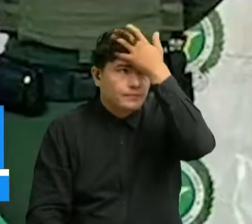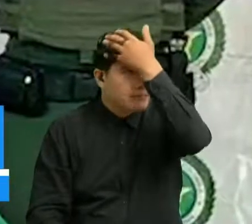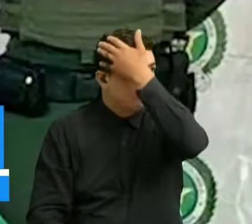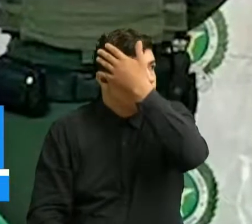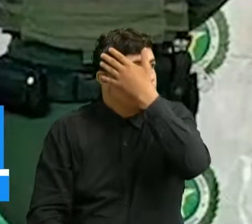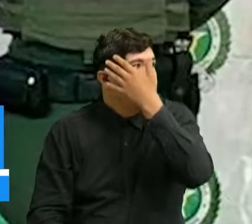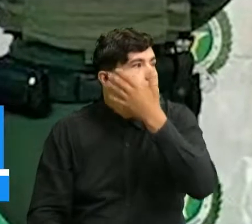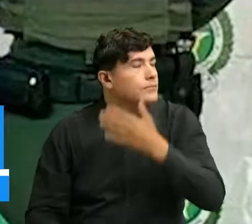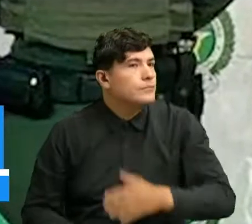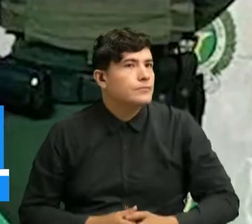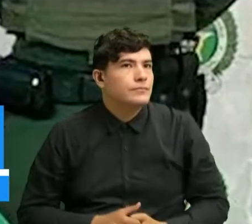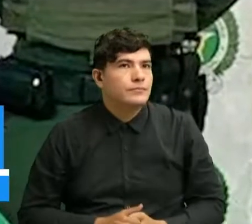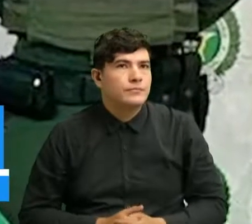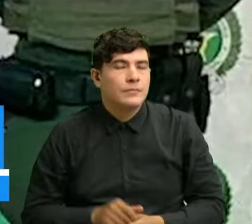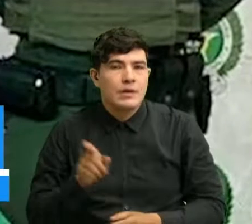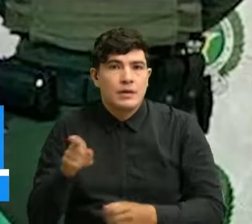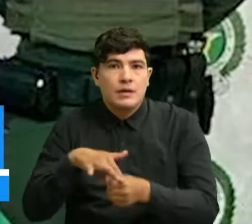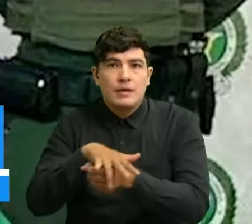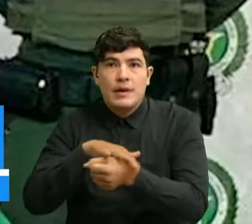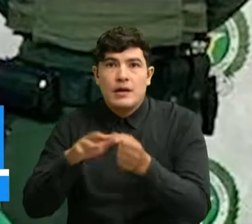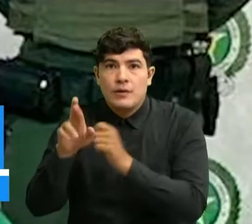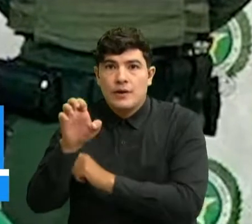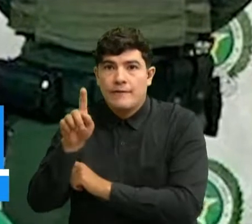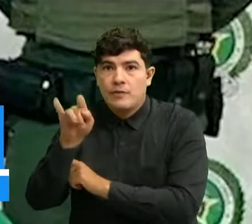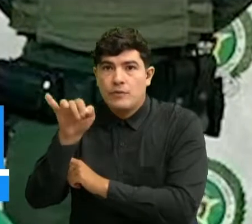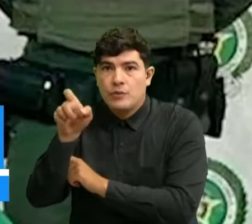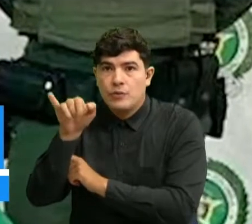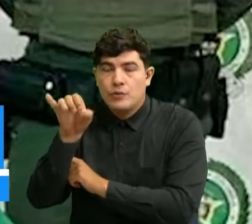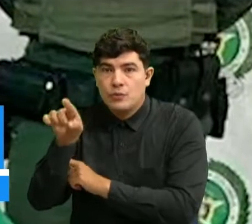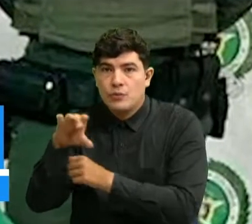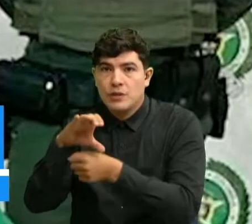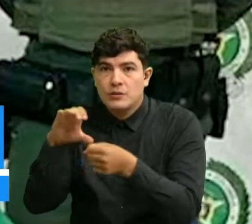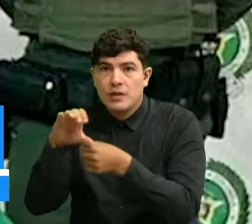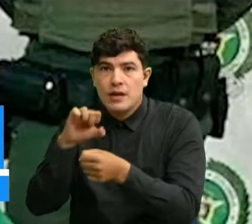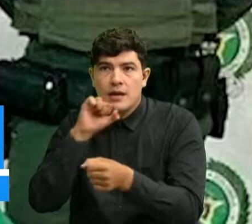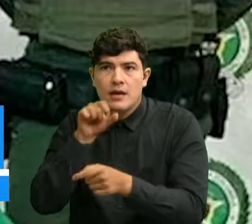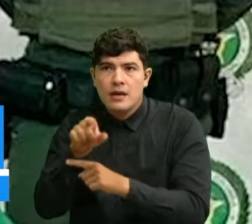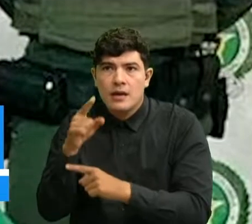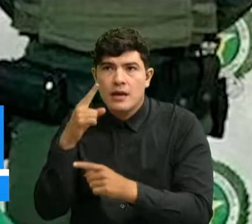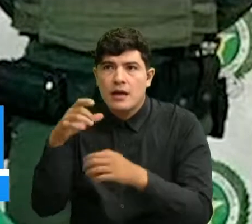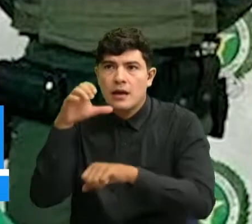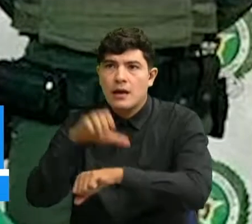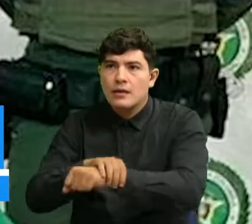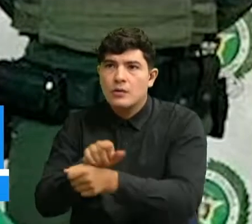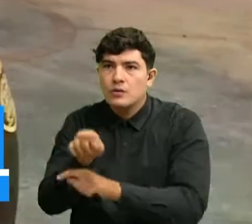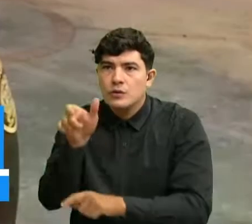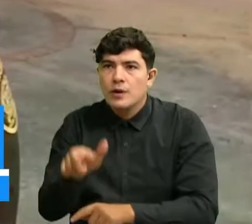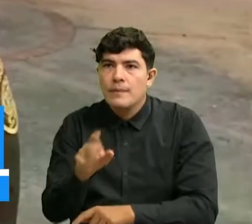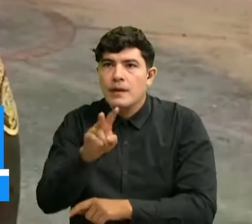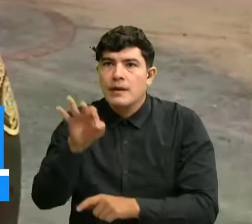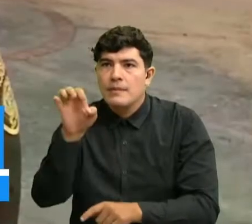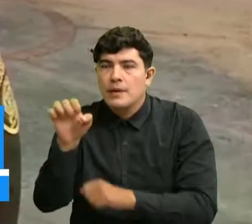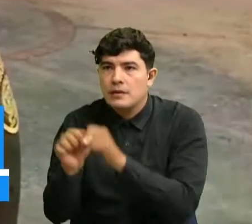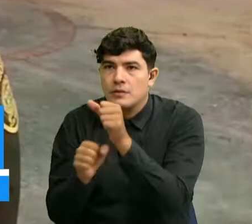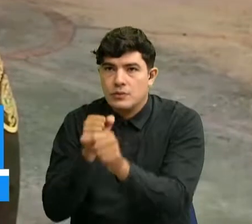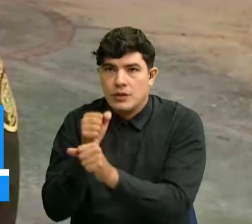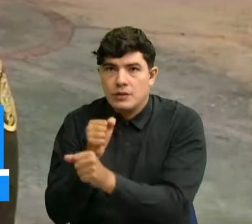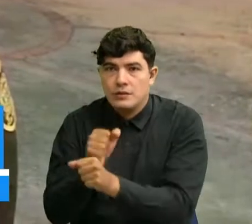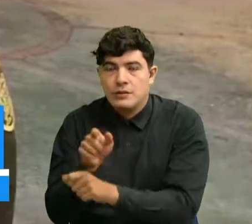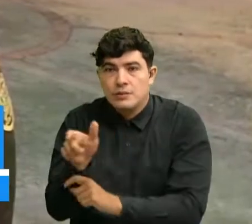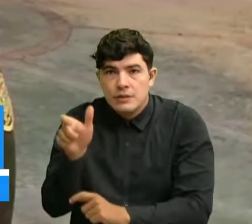Barranca Bermeja una persona de 28 años por el delito de violencia intrafamiliar luego de haber sido sorprendido